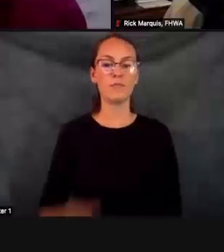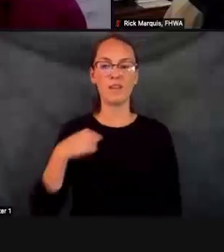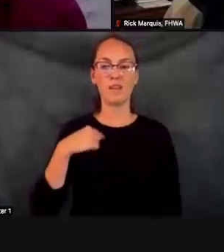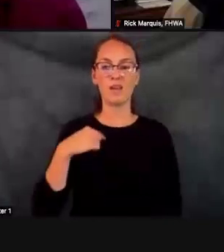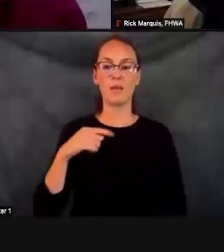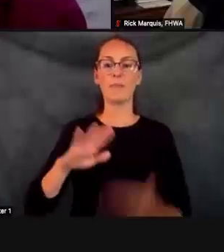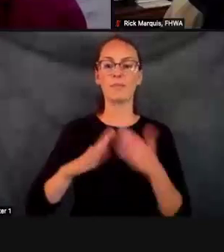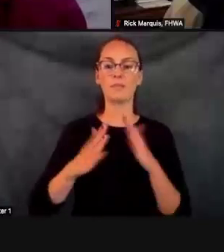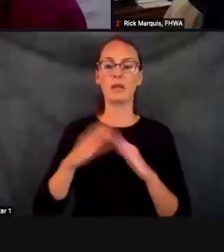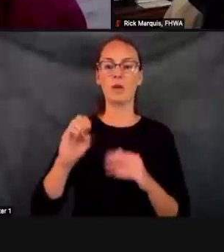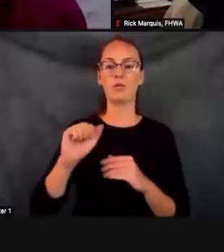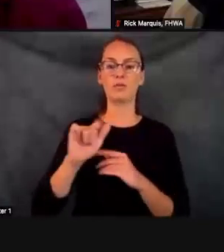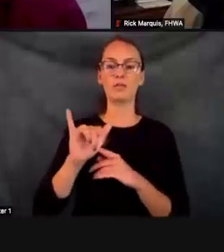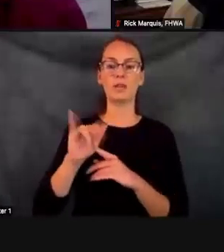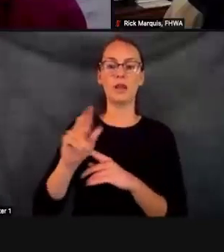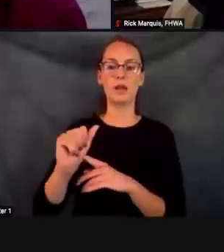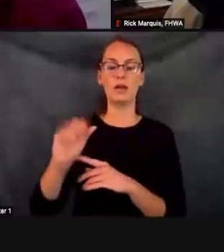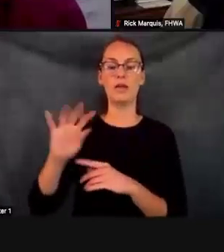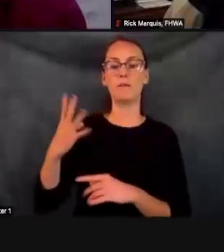D-A-V-I-D-C-A-R-N-I-E. Soy el concejal.